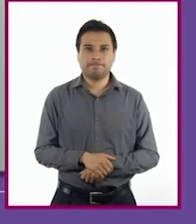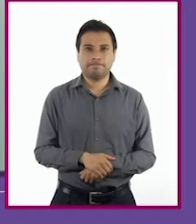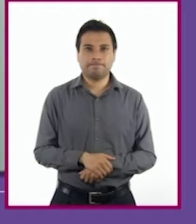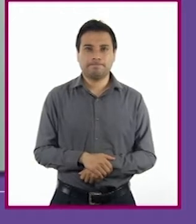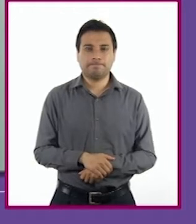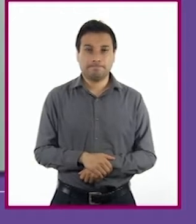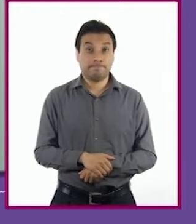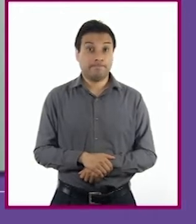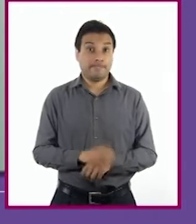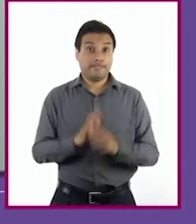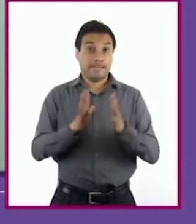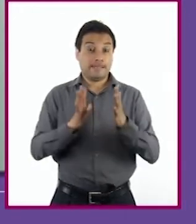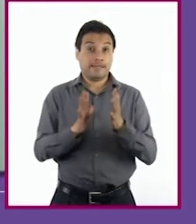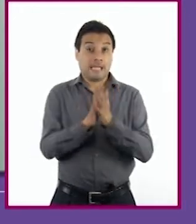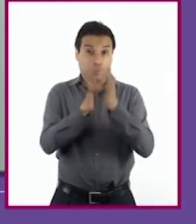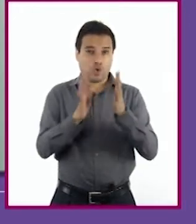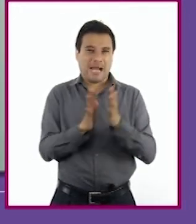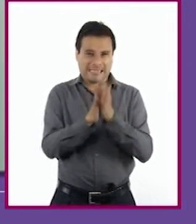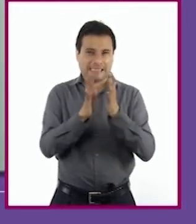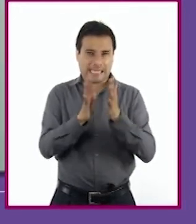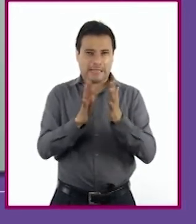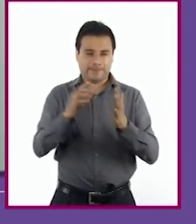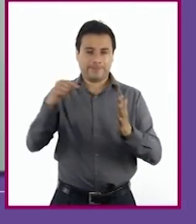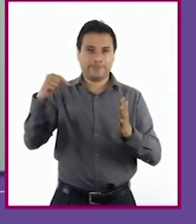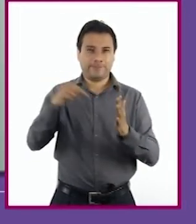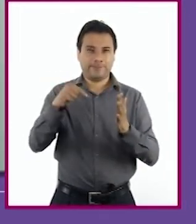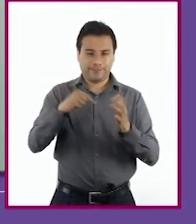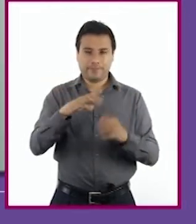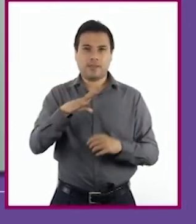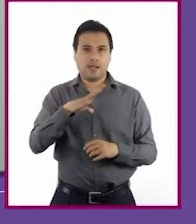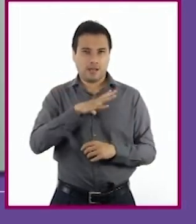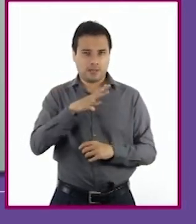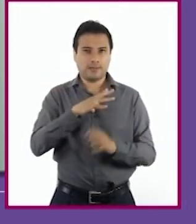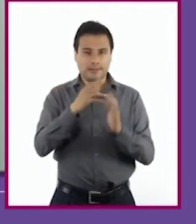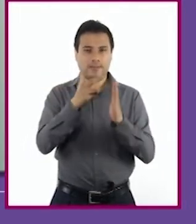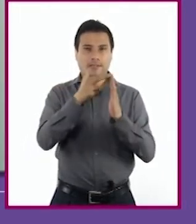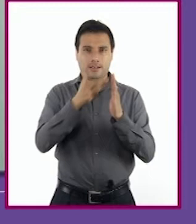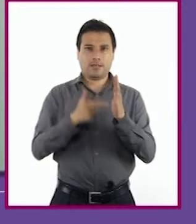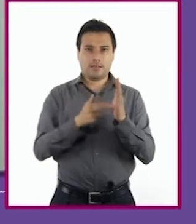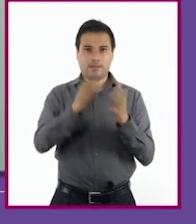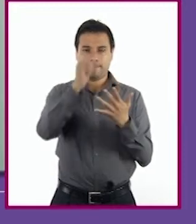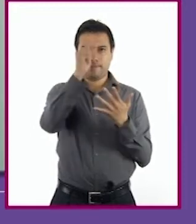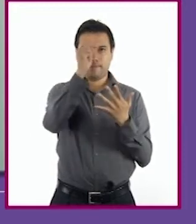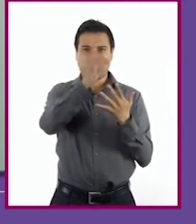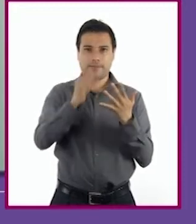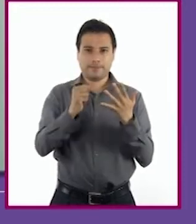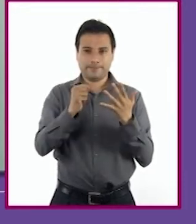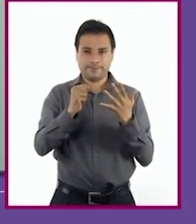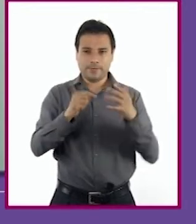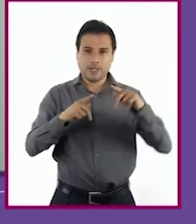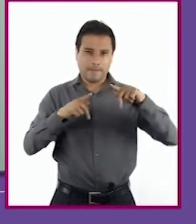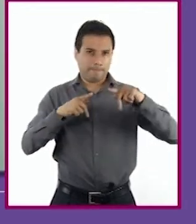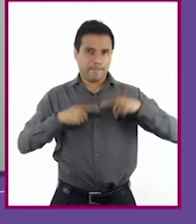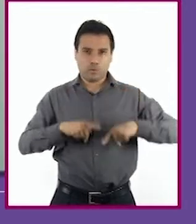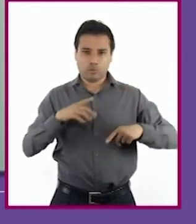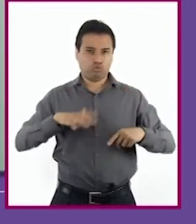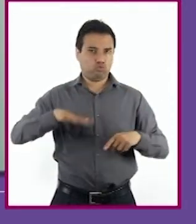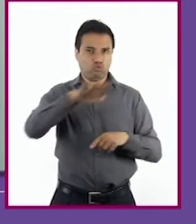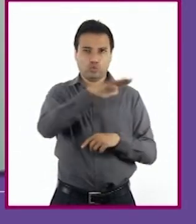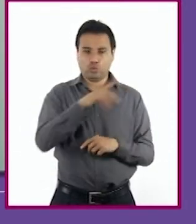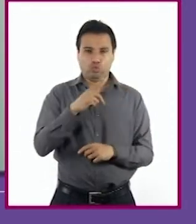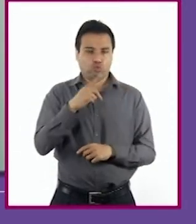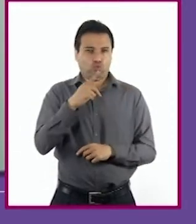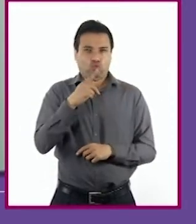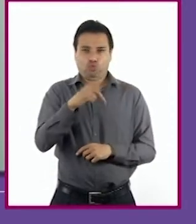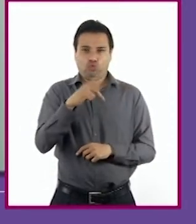La democracia como forma de gobierno se rige por principios: la soberanía popular donde el pueblo manda,